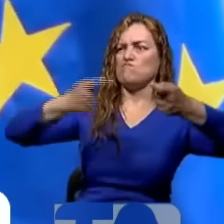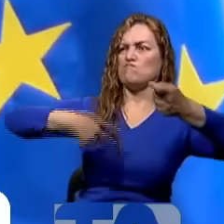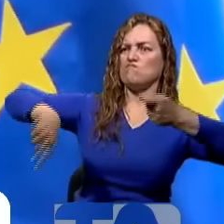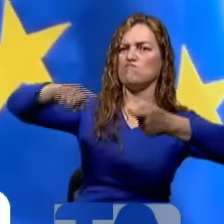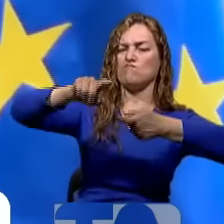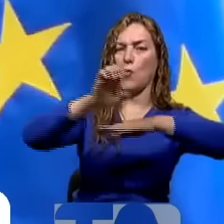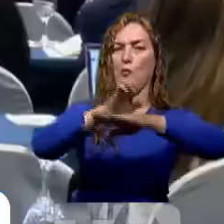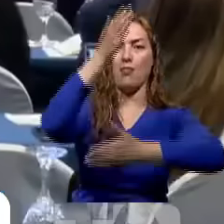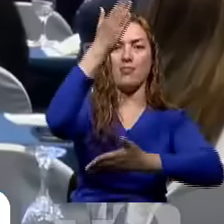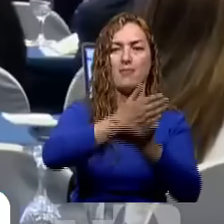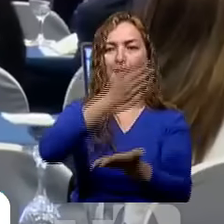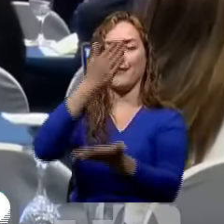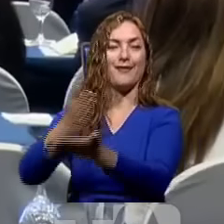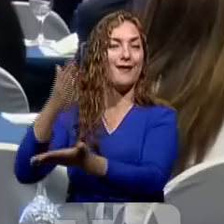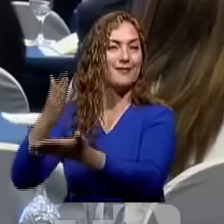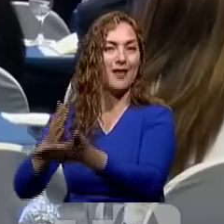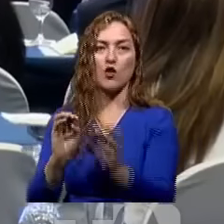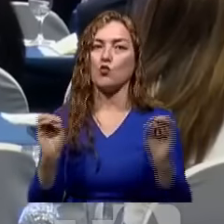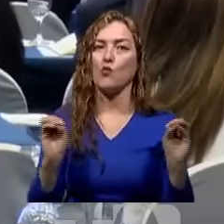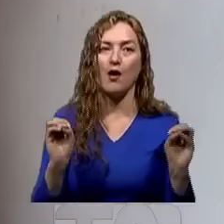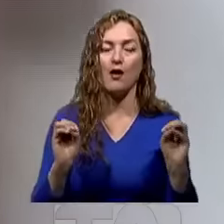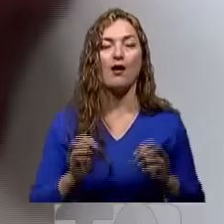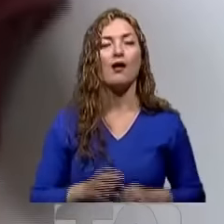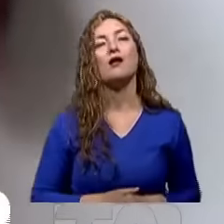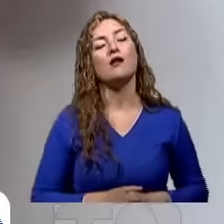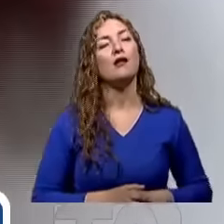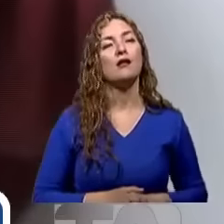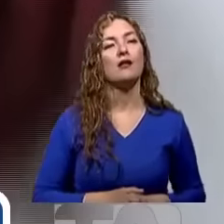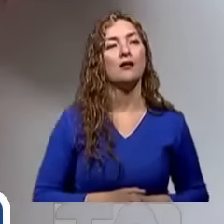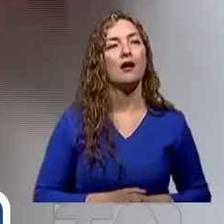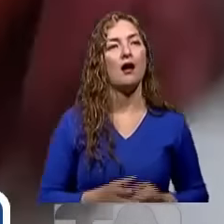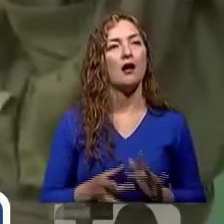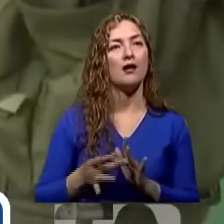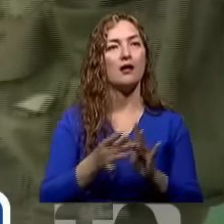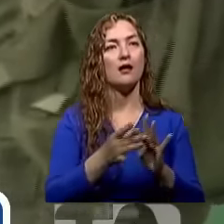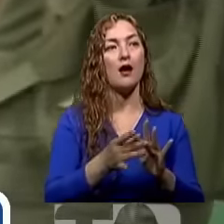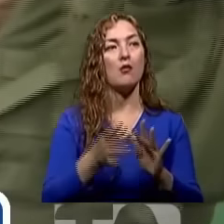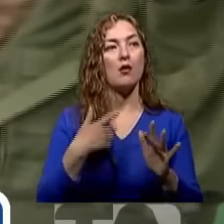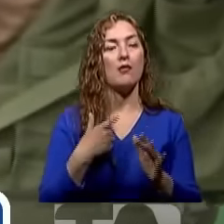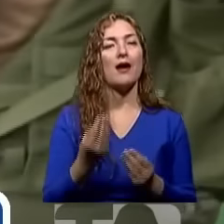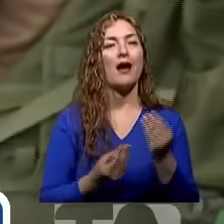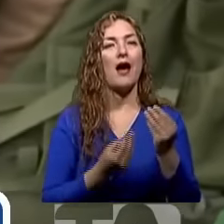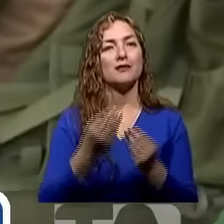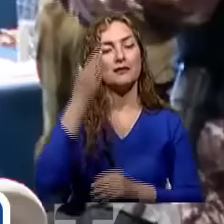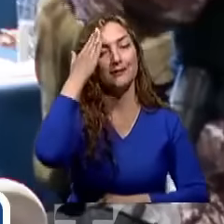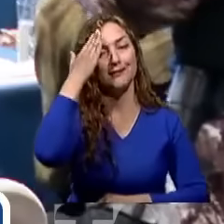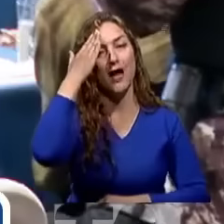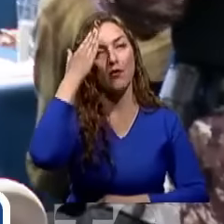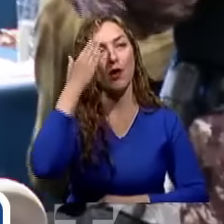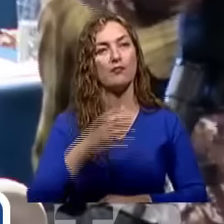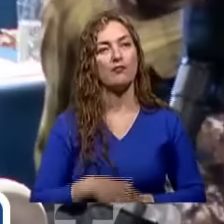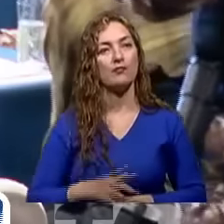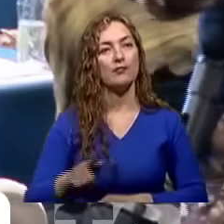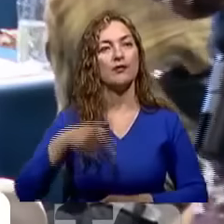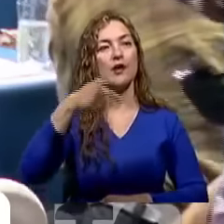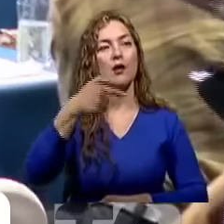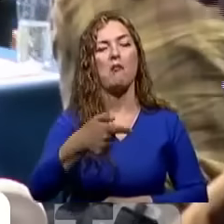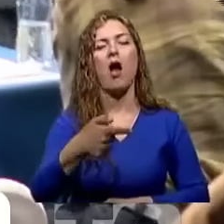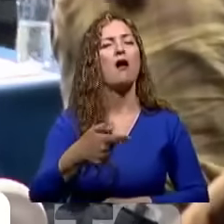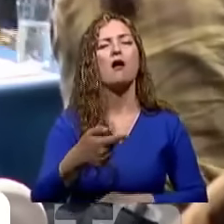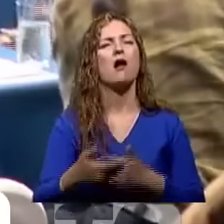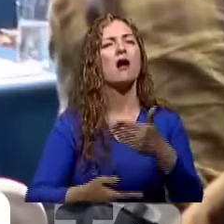e internacional. Señalaron que ya existe una hoja de ruta y que hay algunos caminos que tomar. Y que el siguiente paso a dar